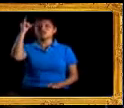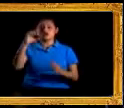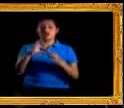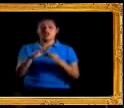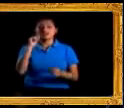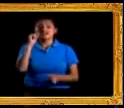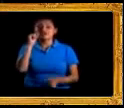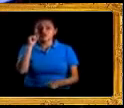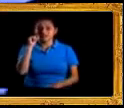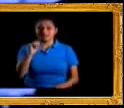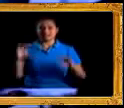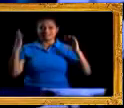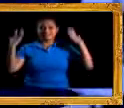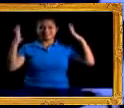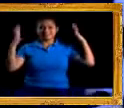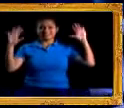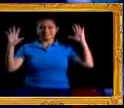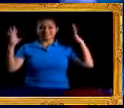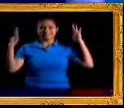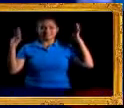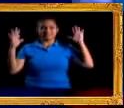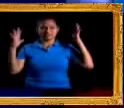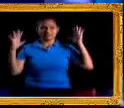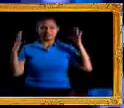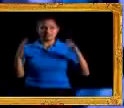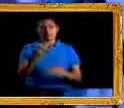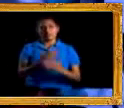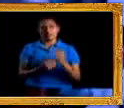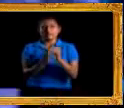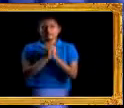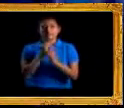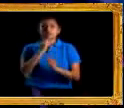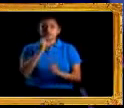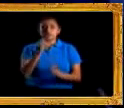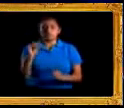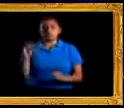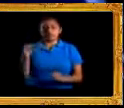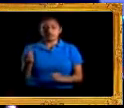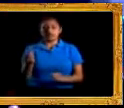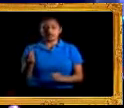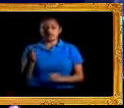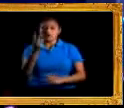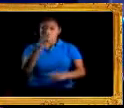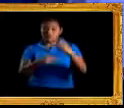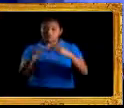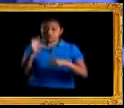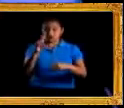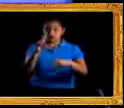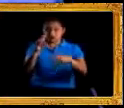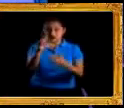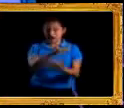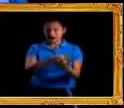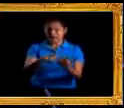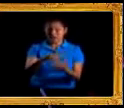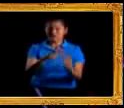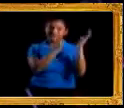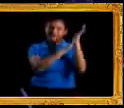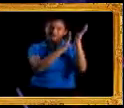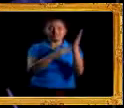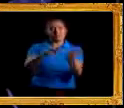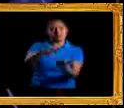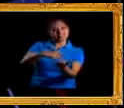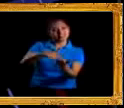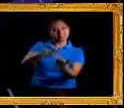Señor de Señores. Voy a pedirle a los hermanos que puedan descender, los de alabanza y